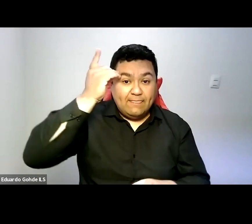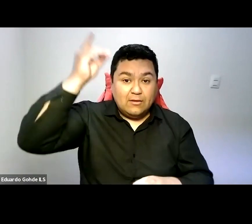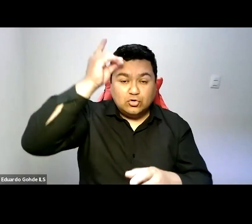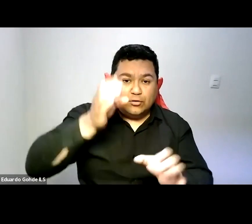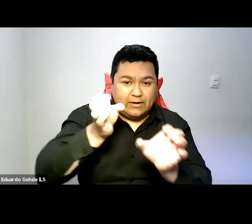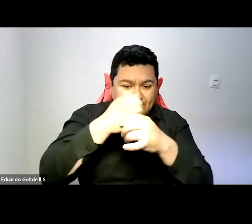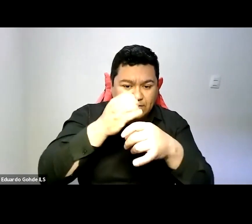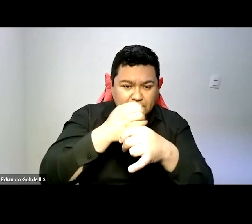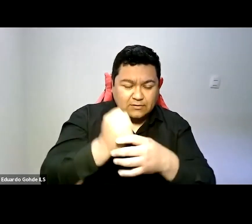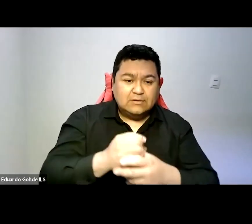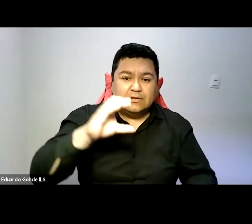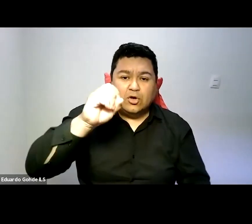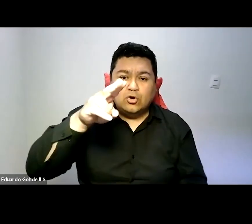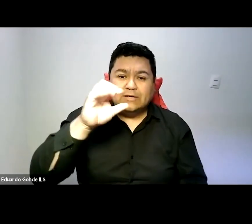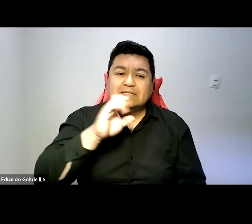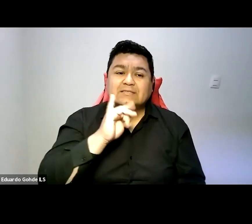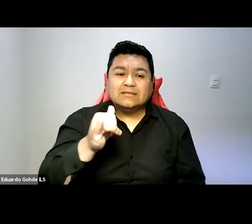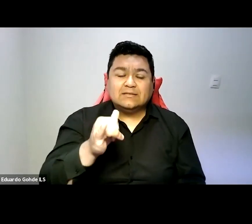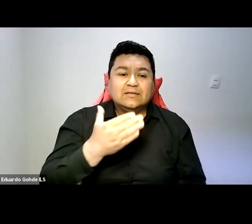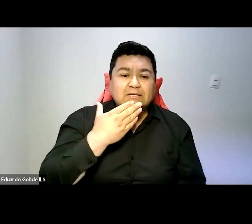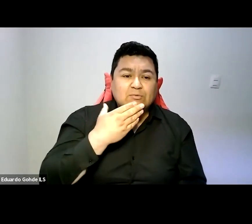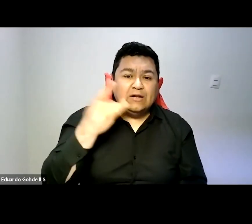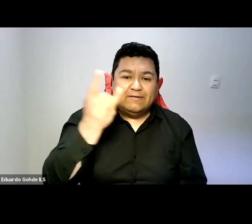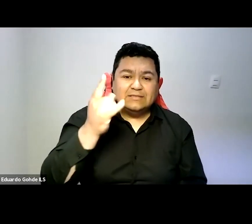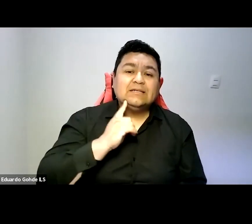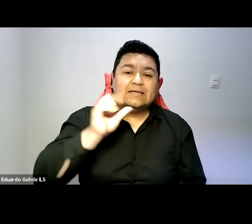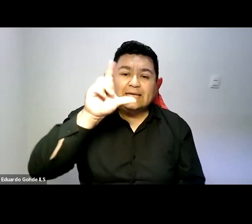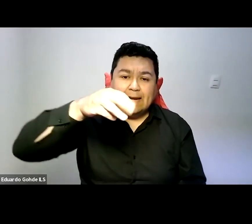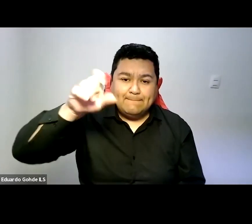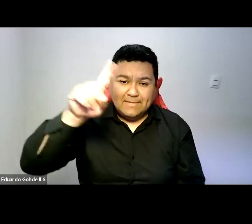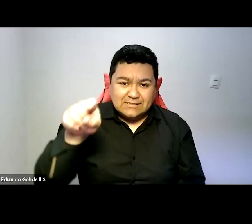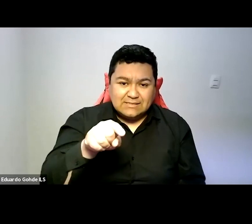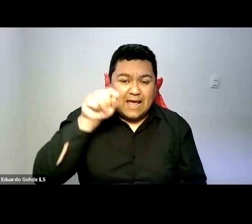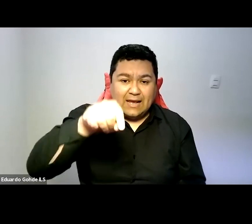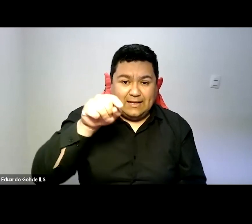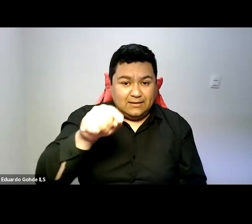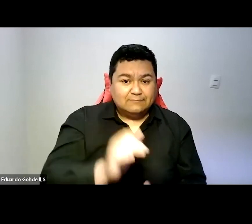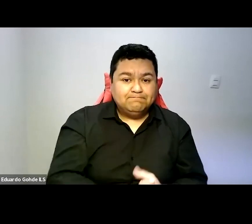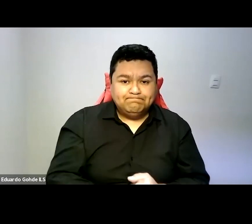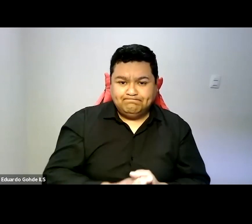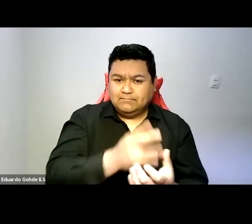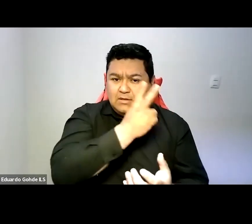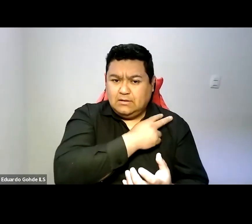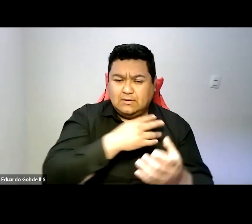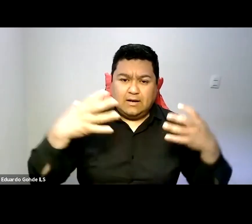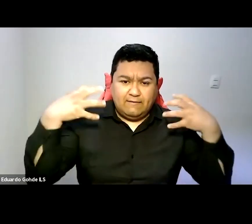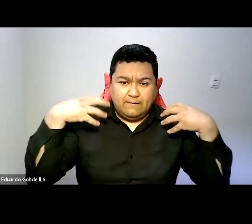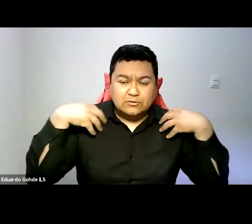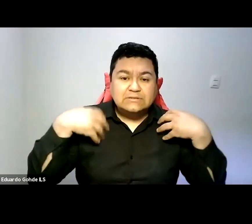del CONICET y profesor de la Universidad de Quilmes en Argentina, donde dirige actualmente el laboratorio de